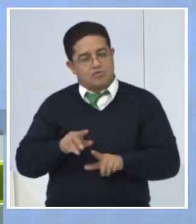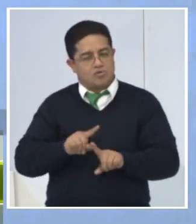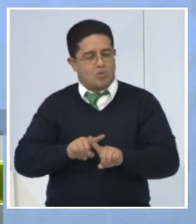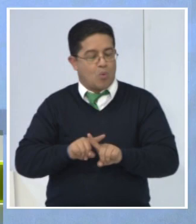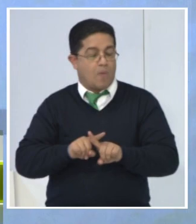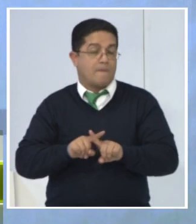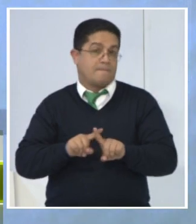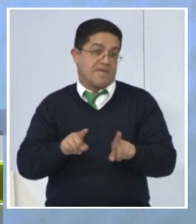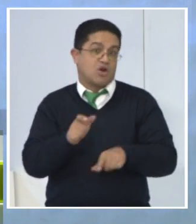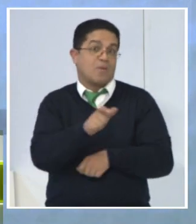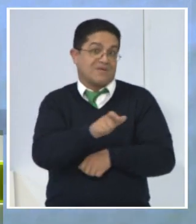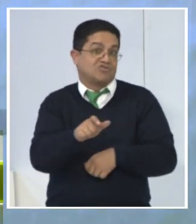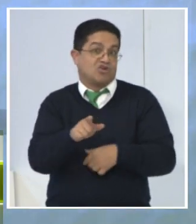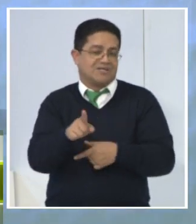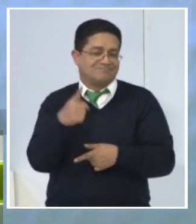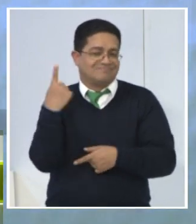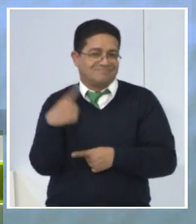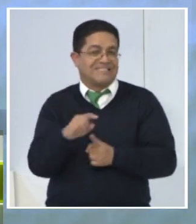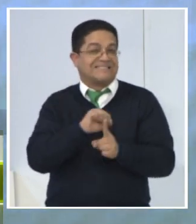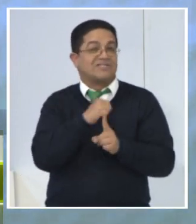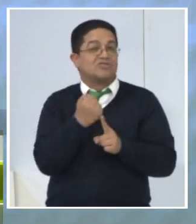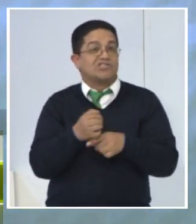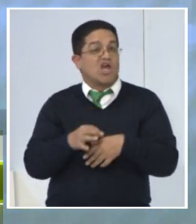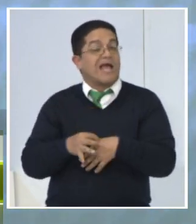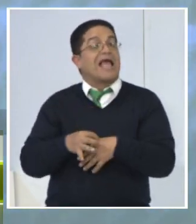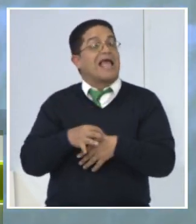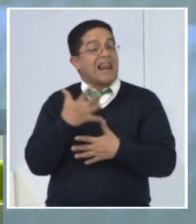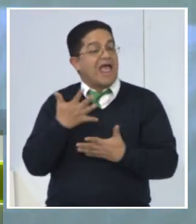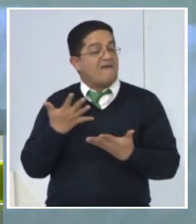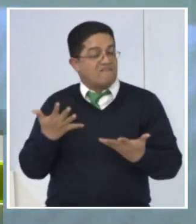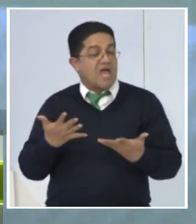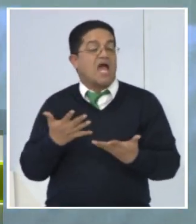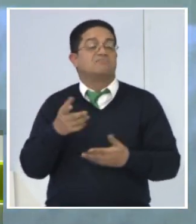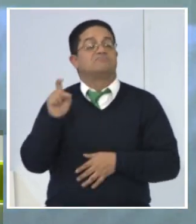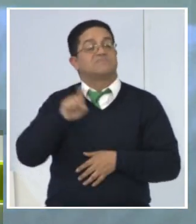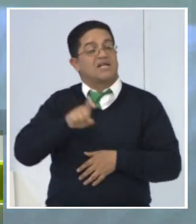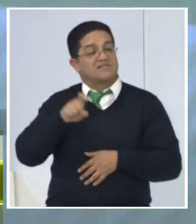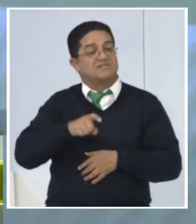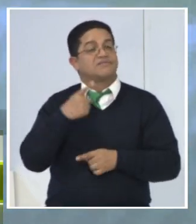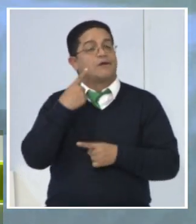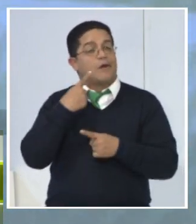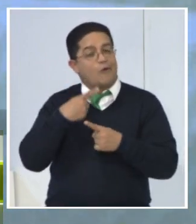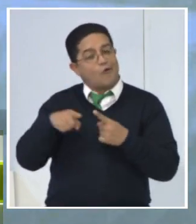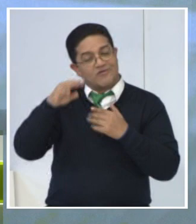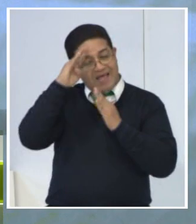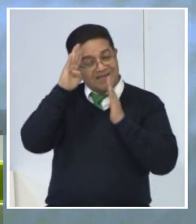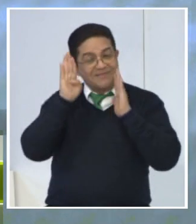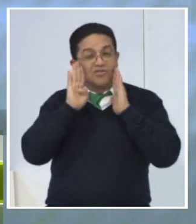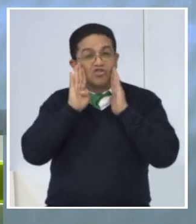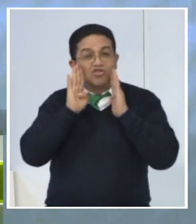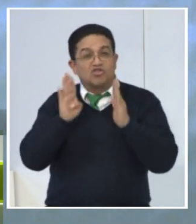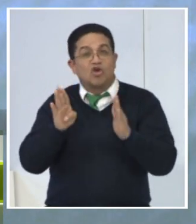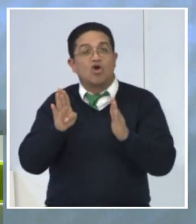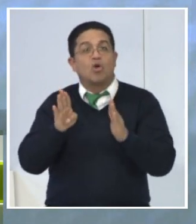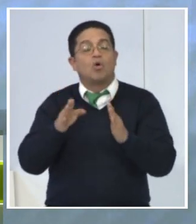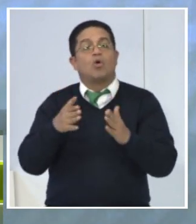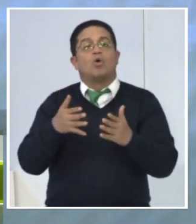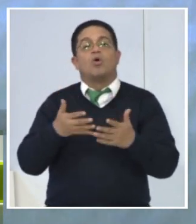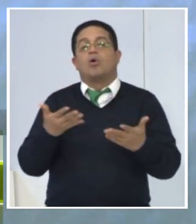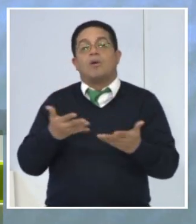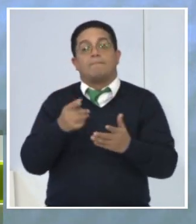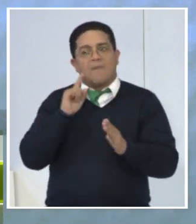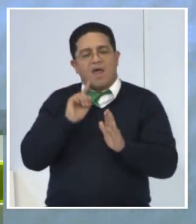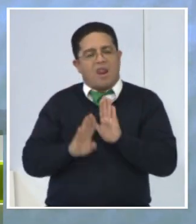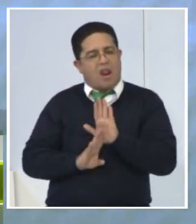manera en esos pacientes crónicos ahí pasaríamos a otro tipo de terapia un poco más invasiva para poder mejorar